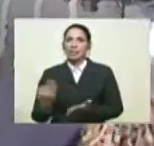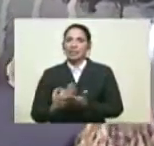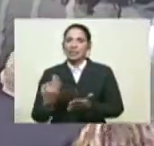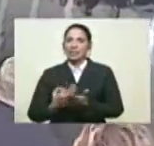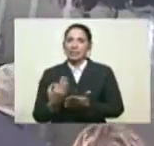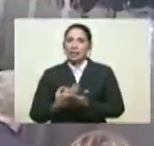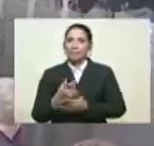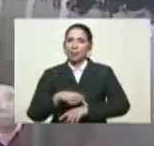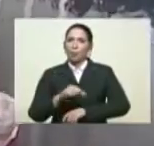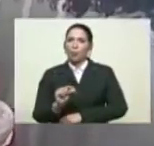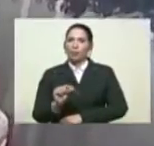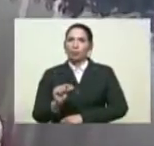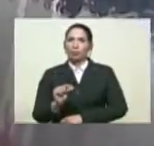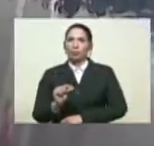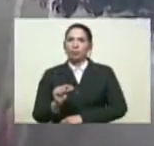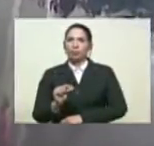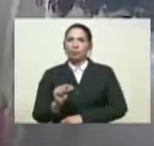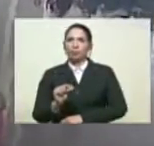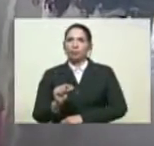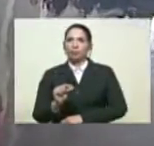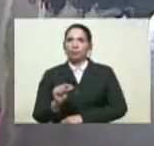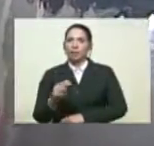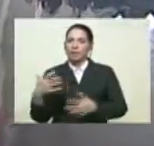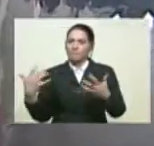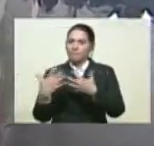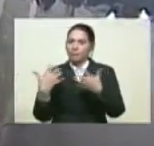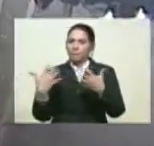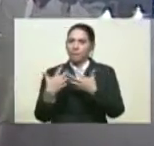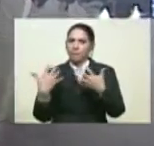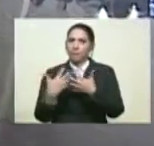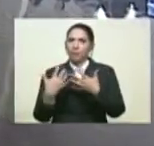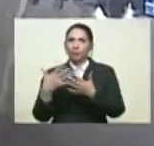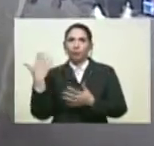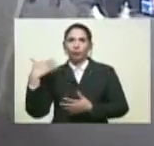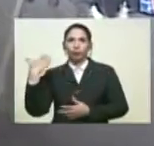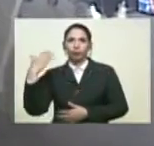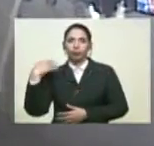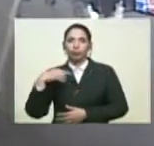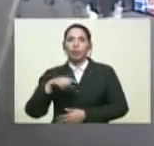momentos en la Guerra Federal de